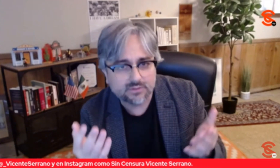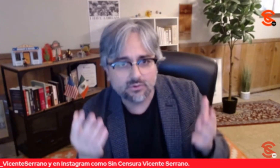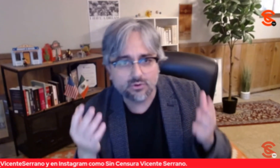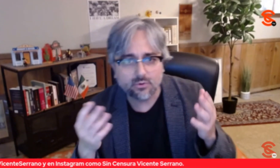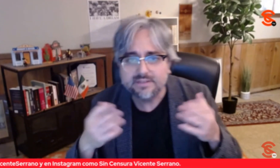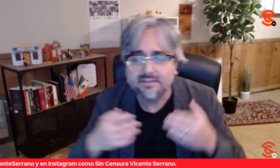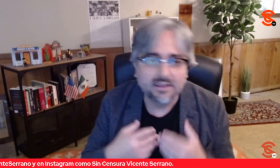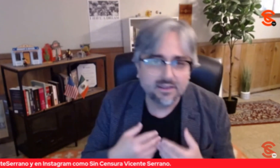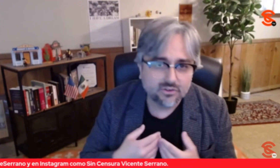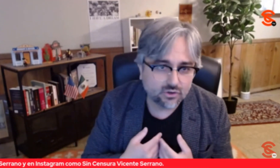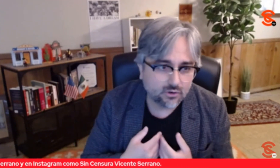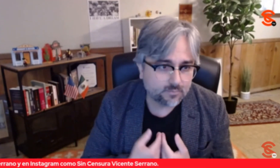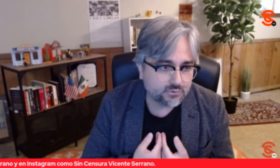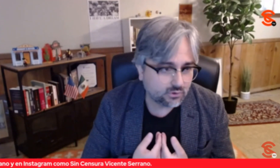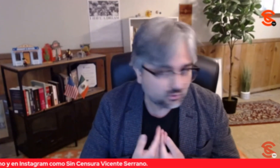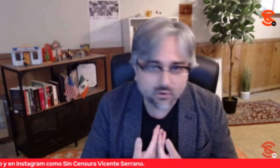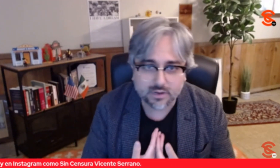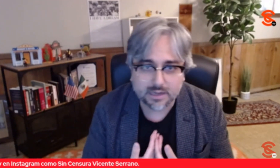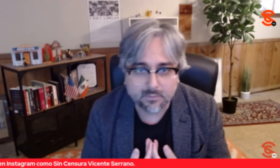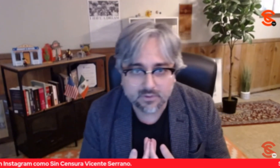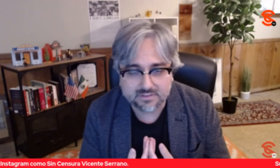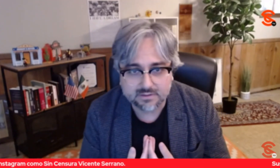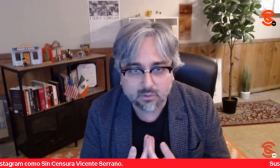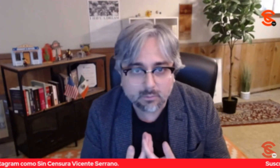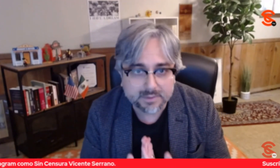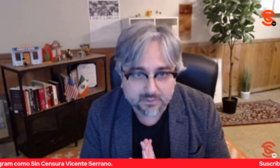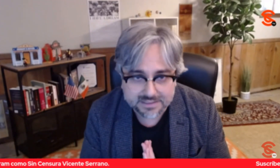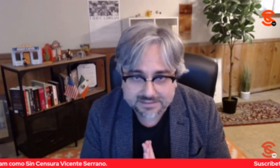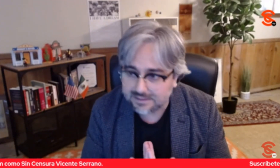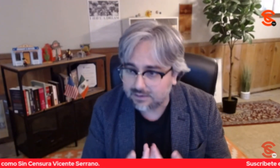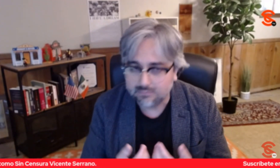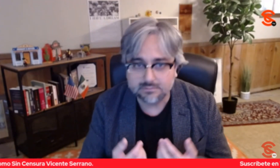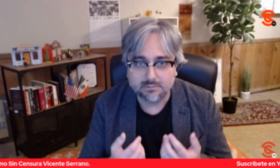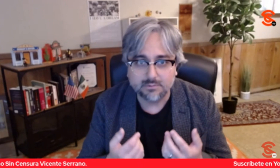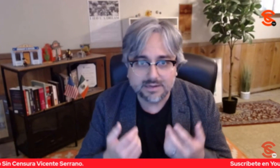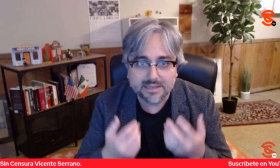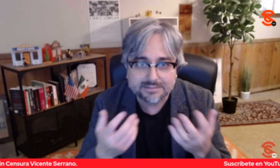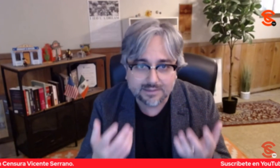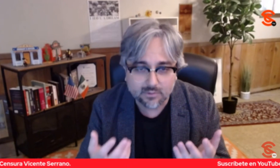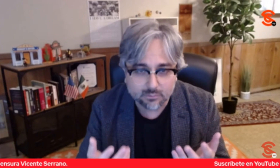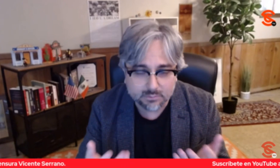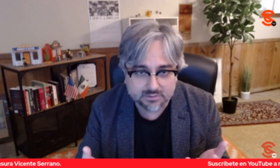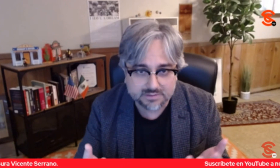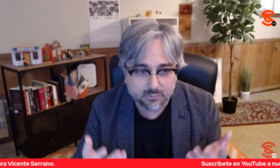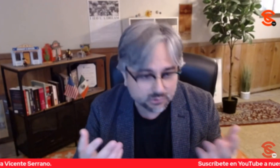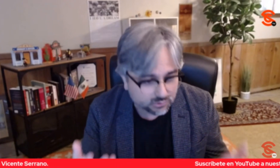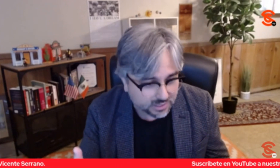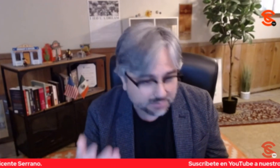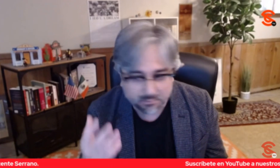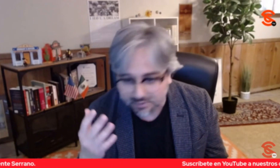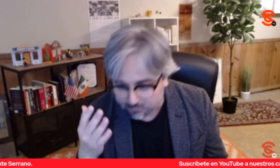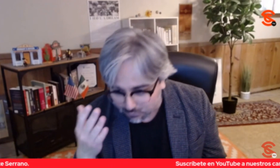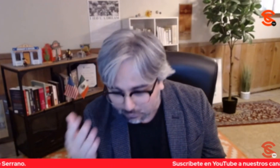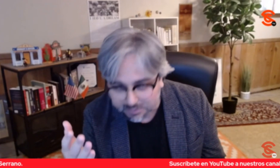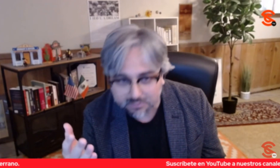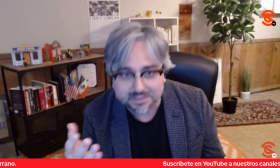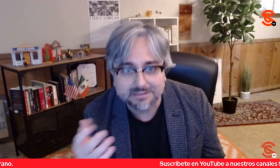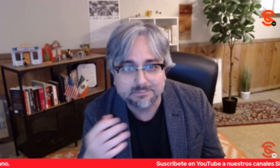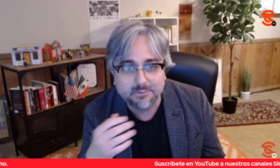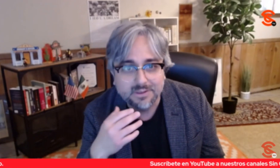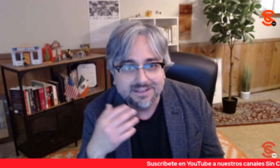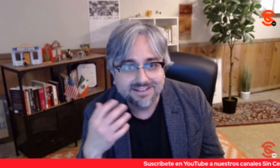no se lo cuente Antonio Ruiz? Yo lo único que le puedo decir como periodista, como alguien que ha estado en los medios de hace mucho tiempo, que